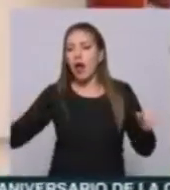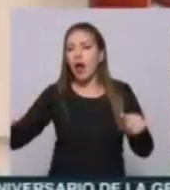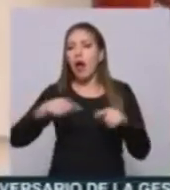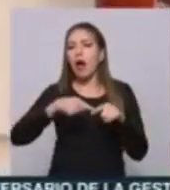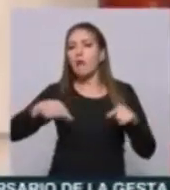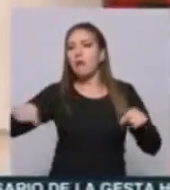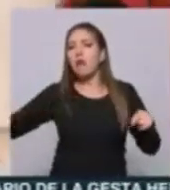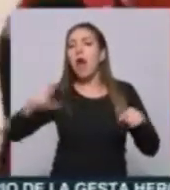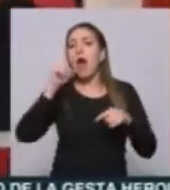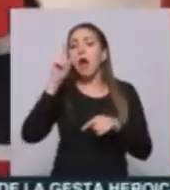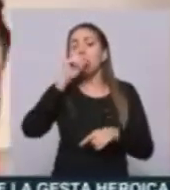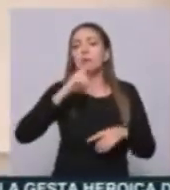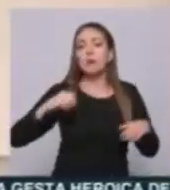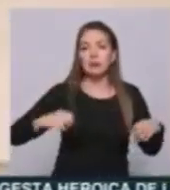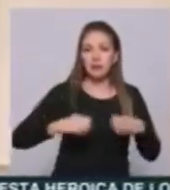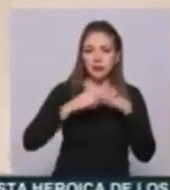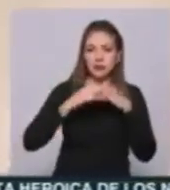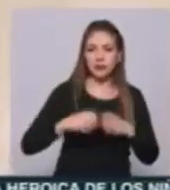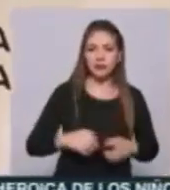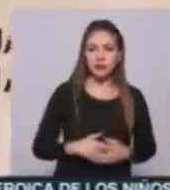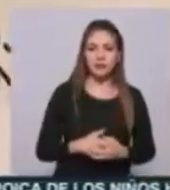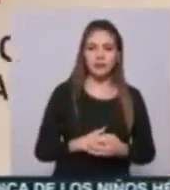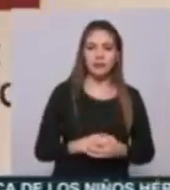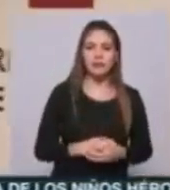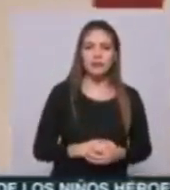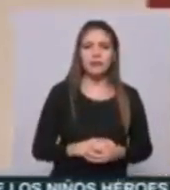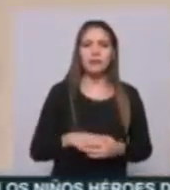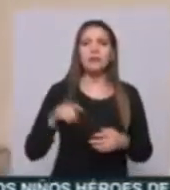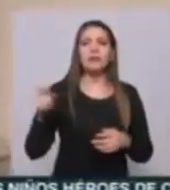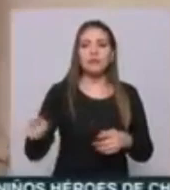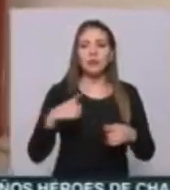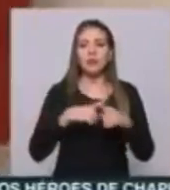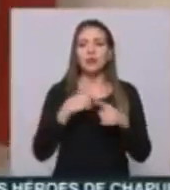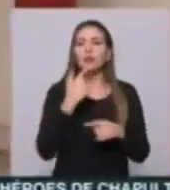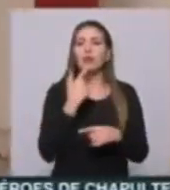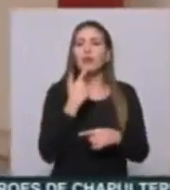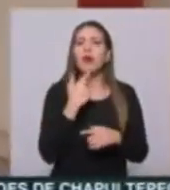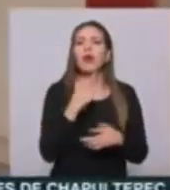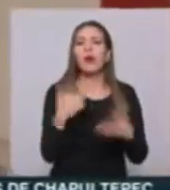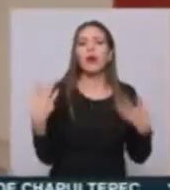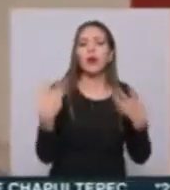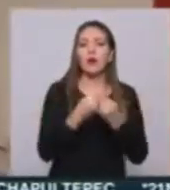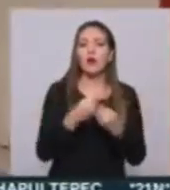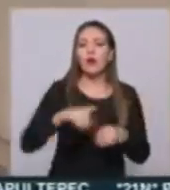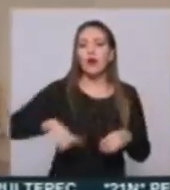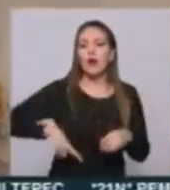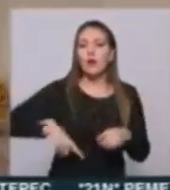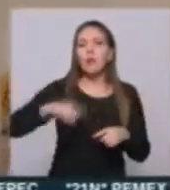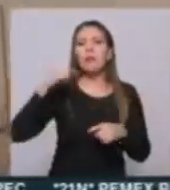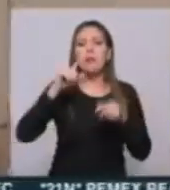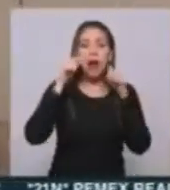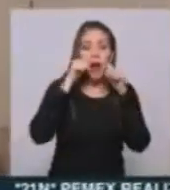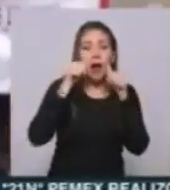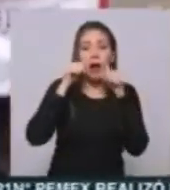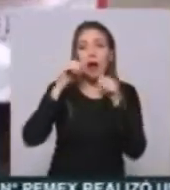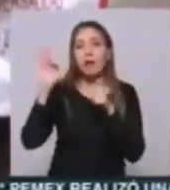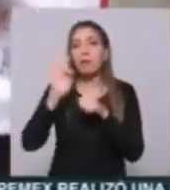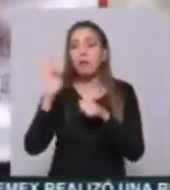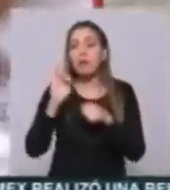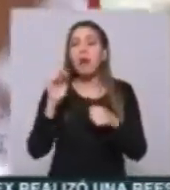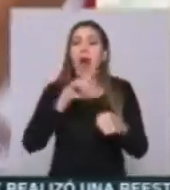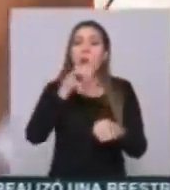La institución trabajará en coordinación con el gobierno de la Ciudad de México para brindar atención oportuna a los asistentes en caso de ser